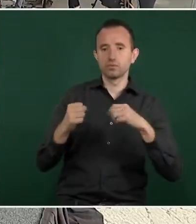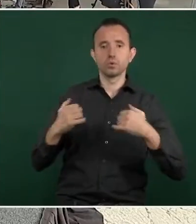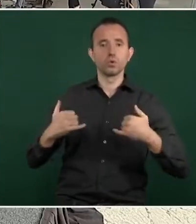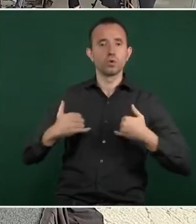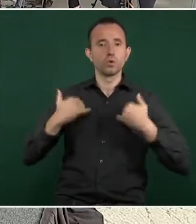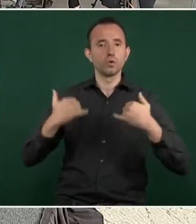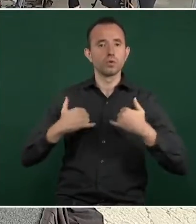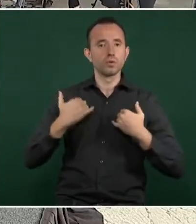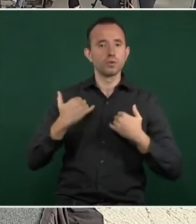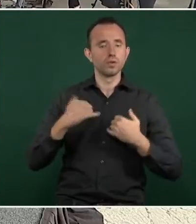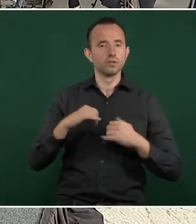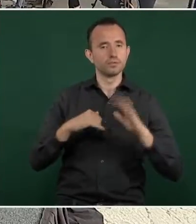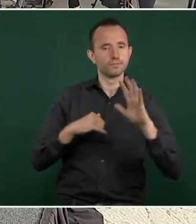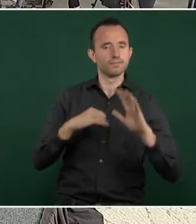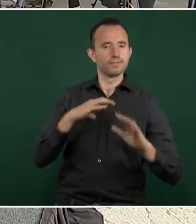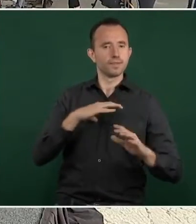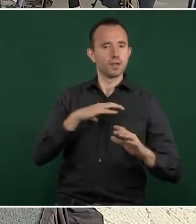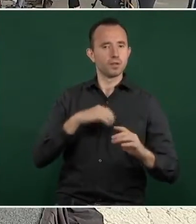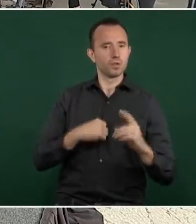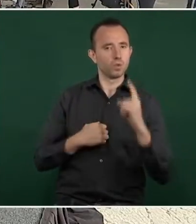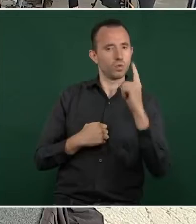migrante